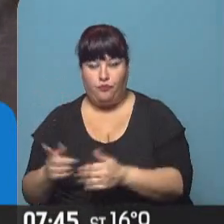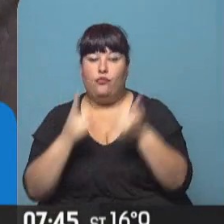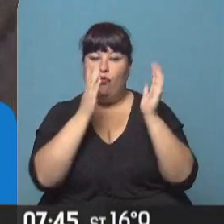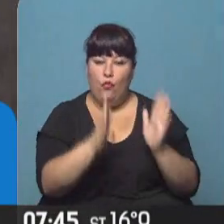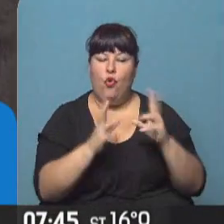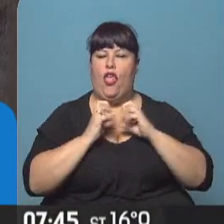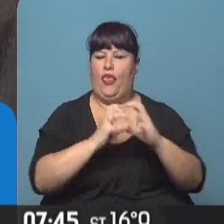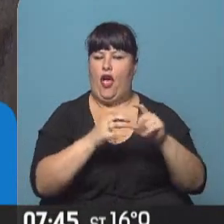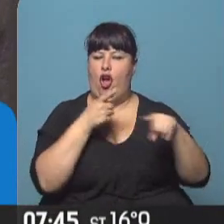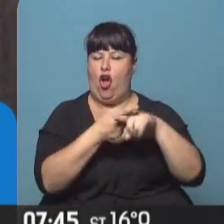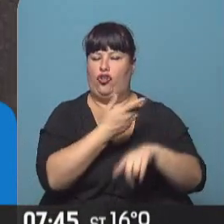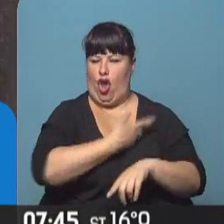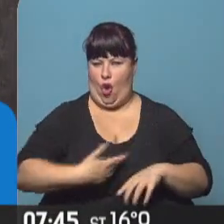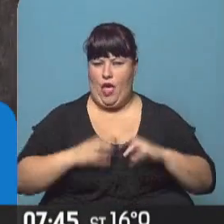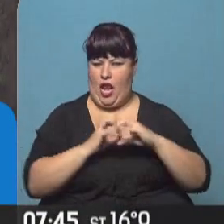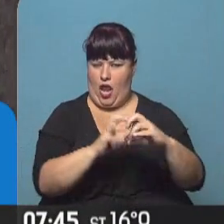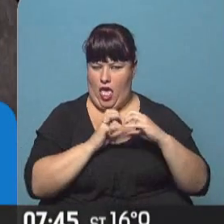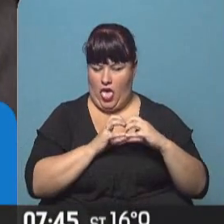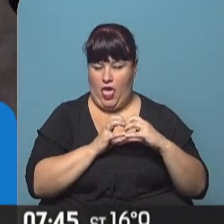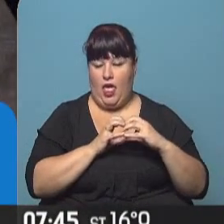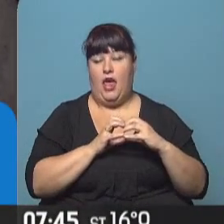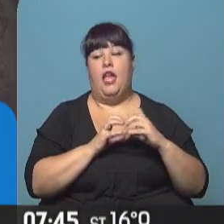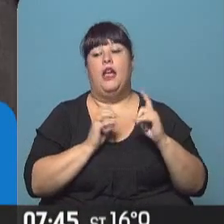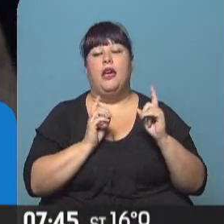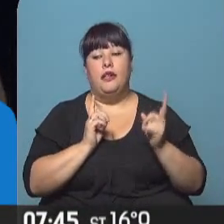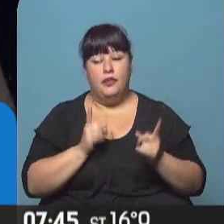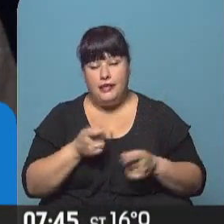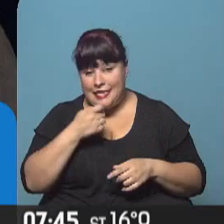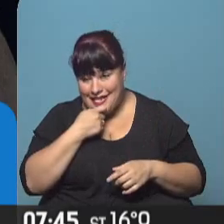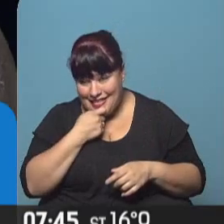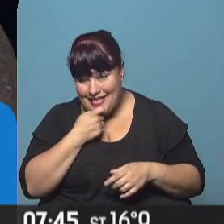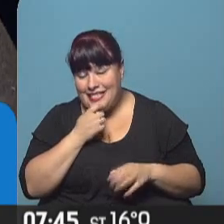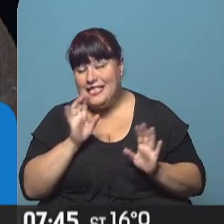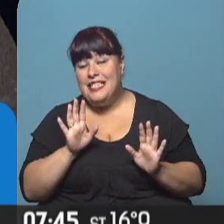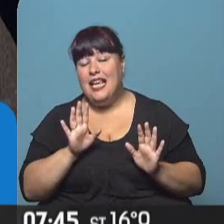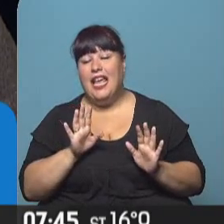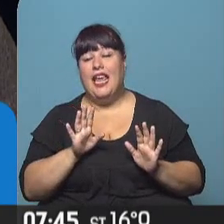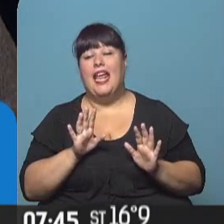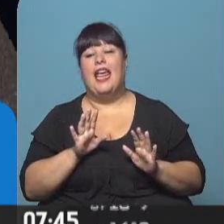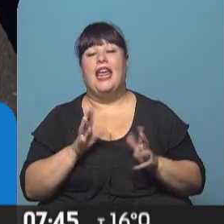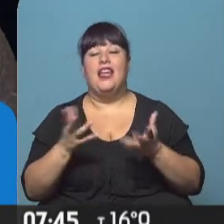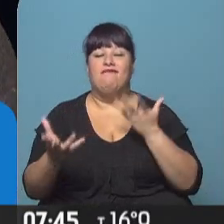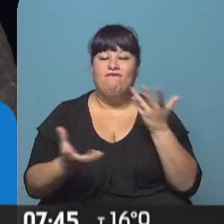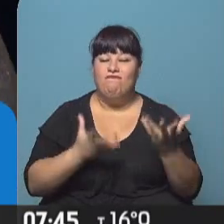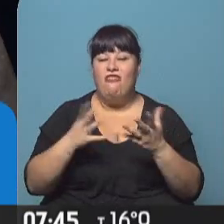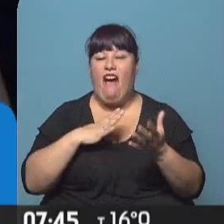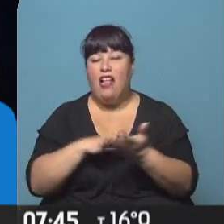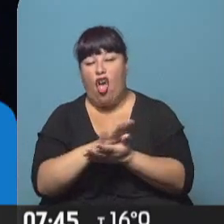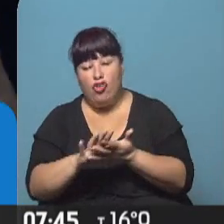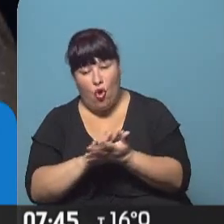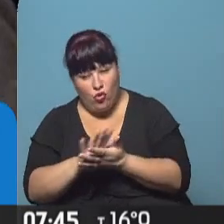la discusión con el Poder Ejecutivo y en caso de que quedaran matices por